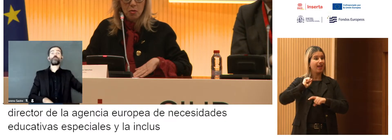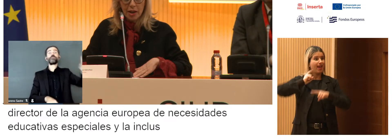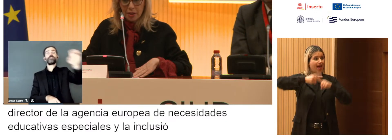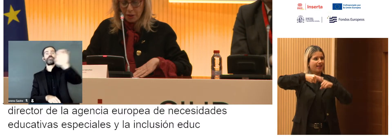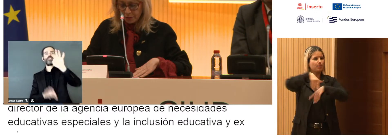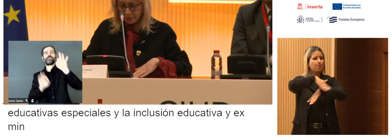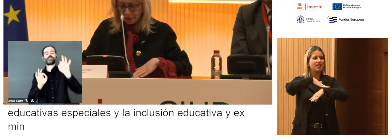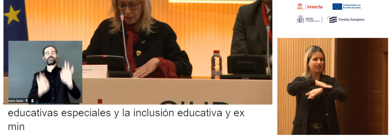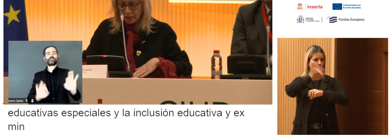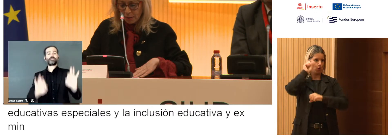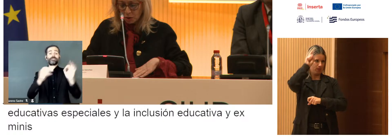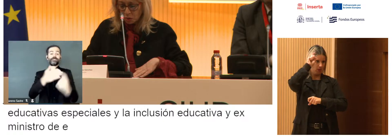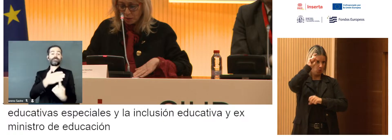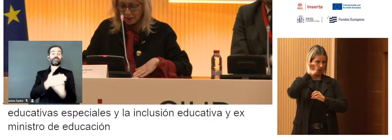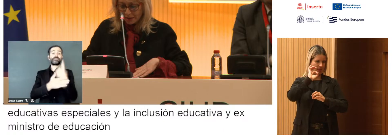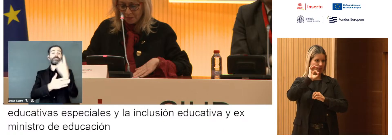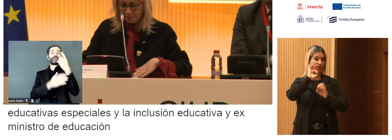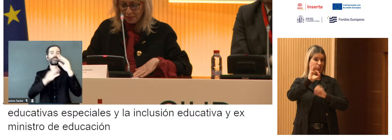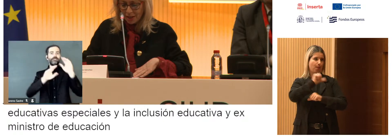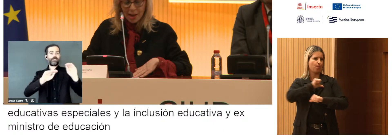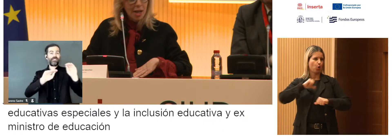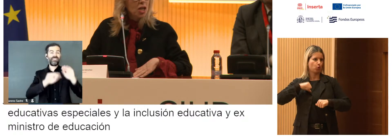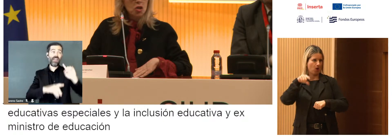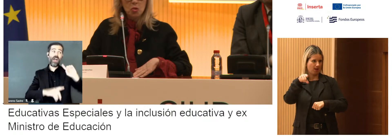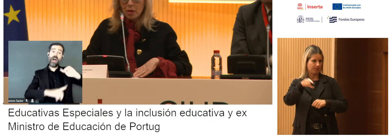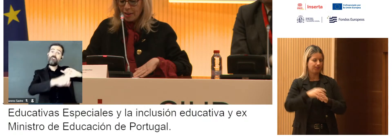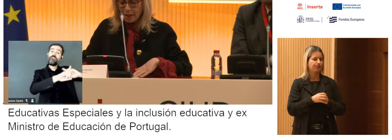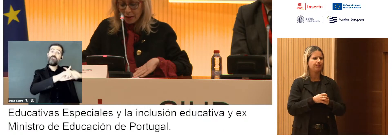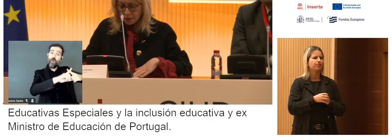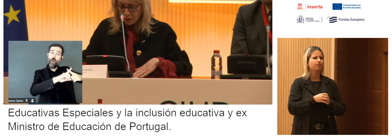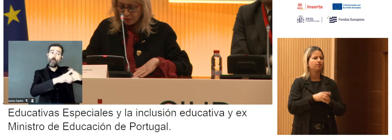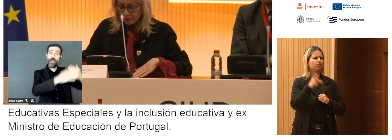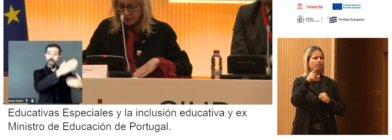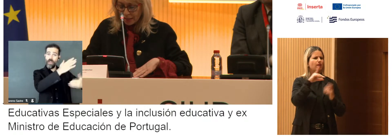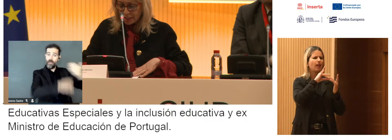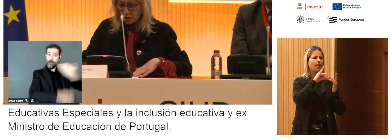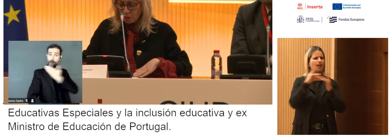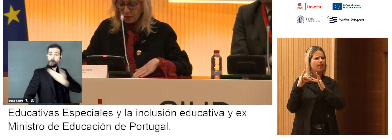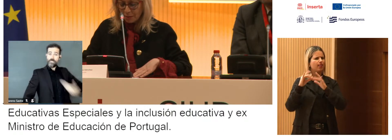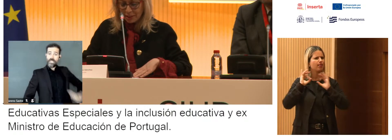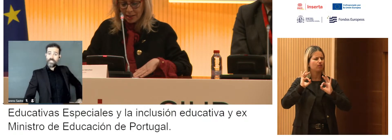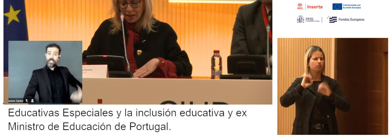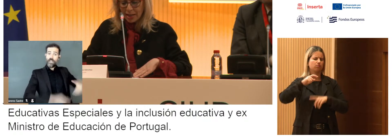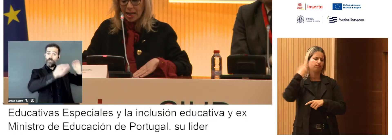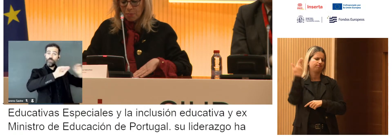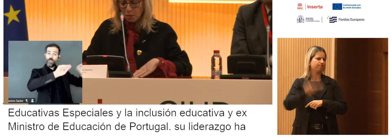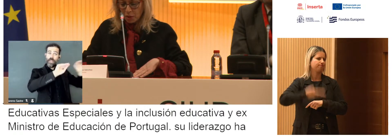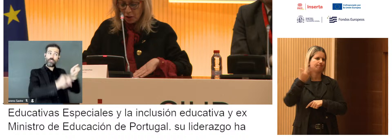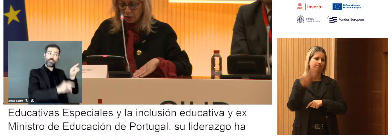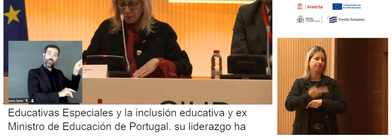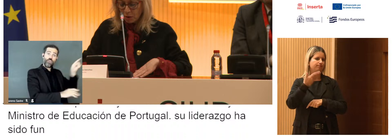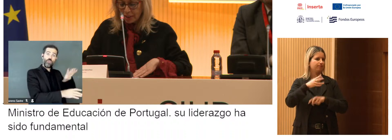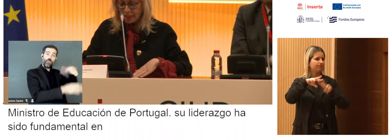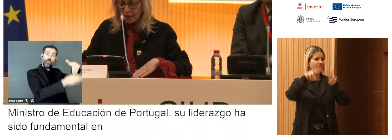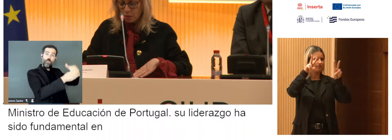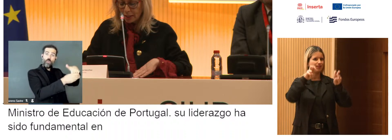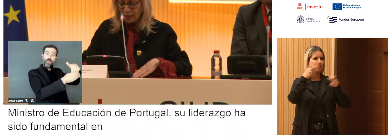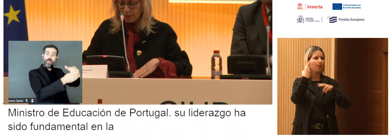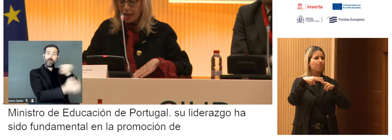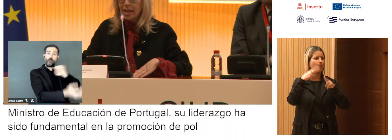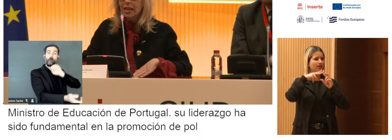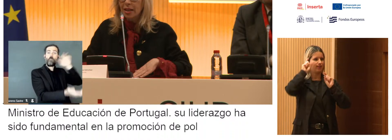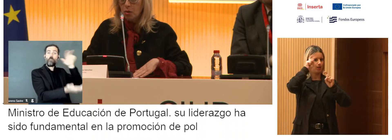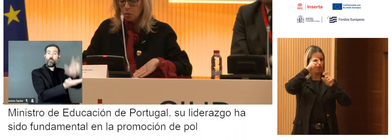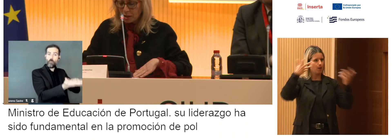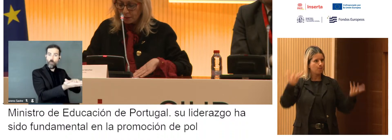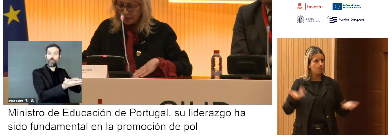exministro de Educación de Portugal. Su liderazgo ha sido fundamental en la promoción de políticas